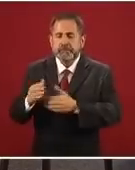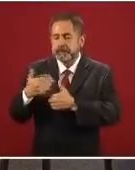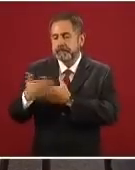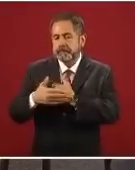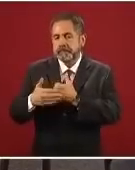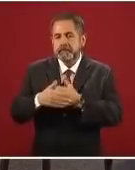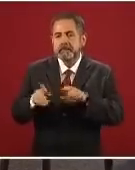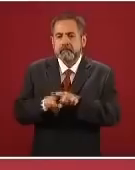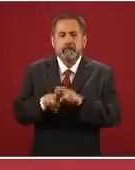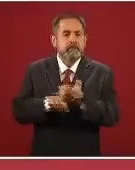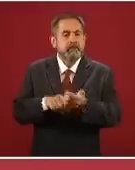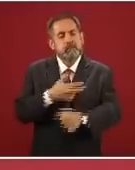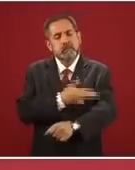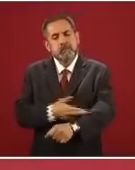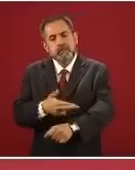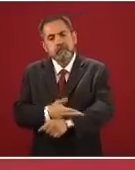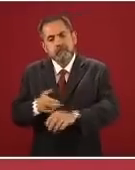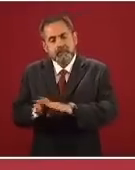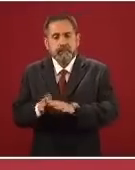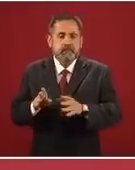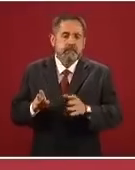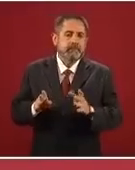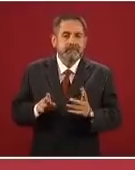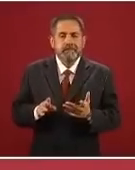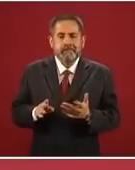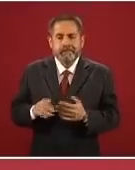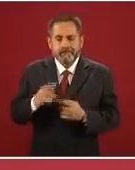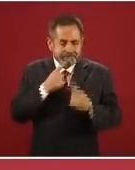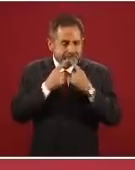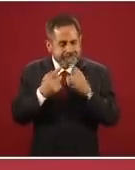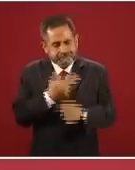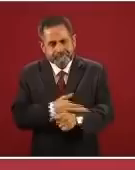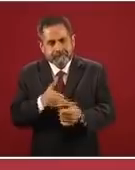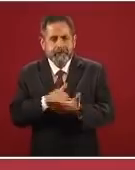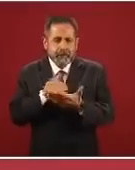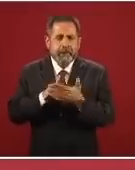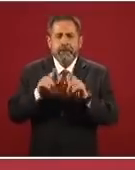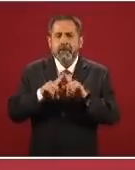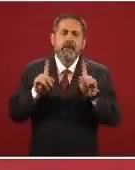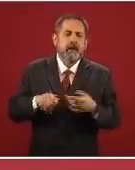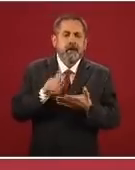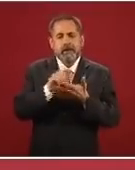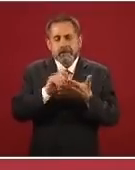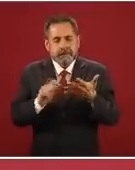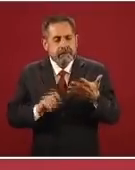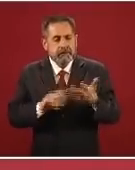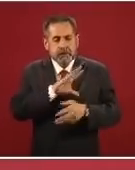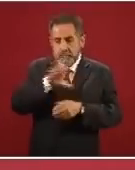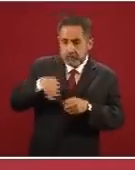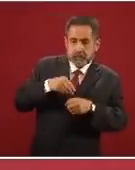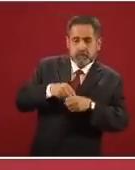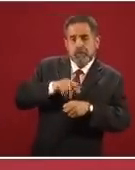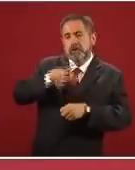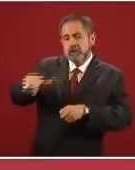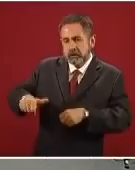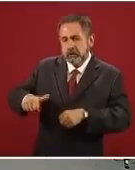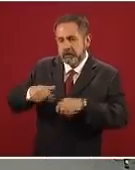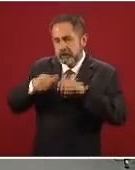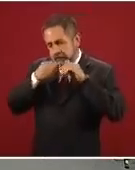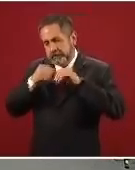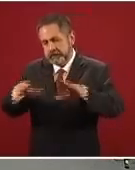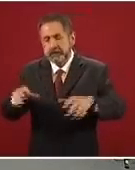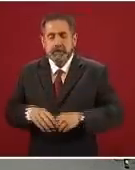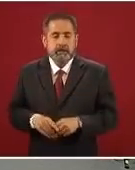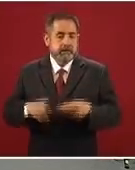también haciendo todos las gestiones que sean necesarias para poder informar a ustedes con toda prontitud. A